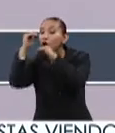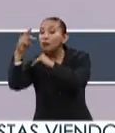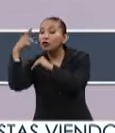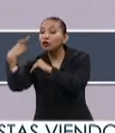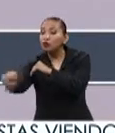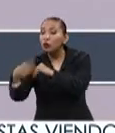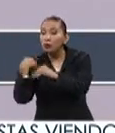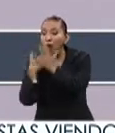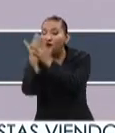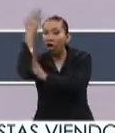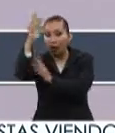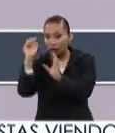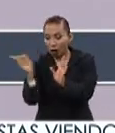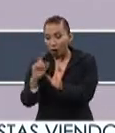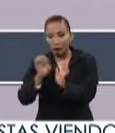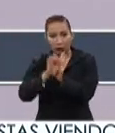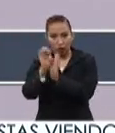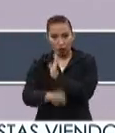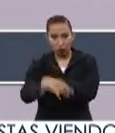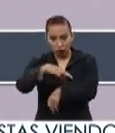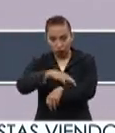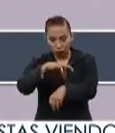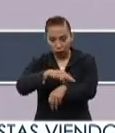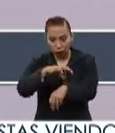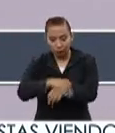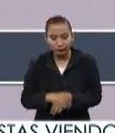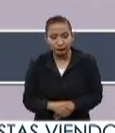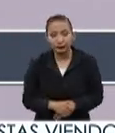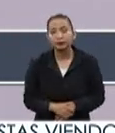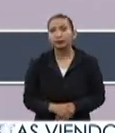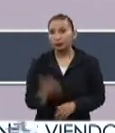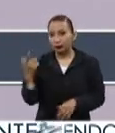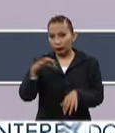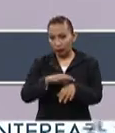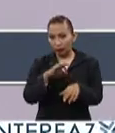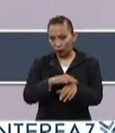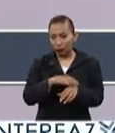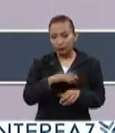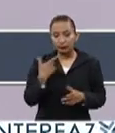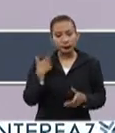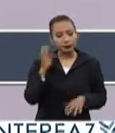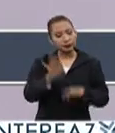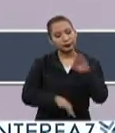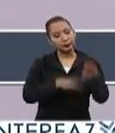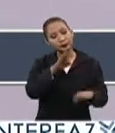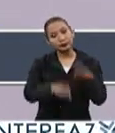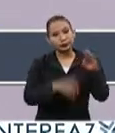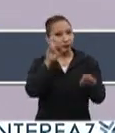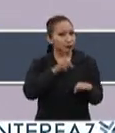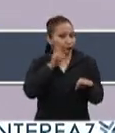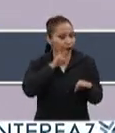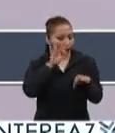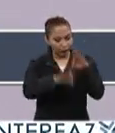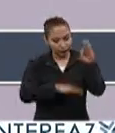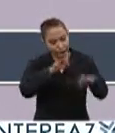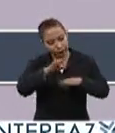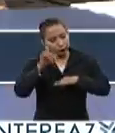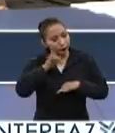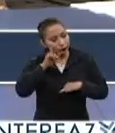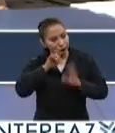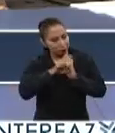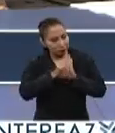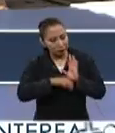límites, y pongo aquí otro ejemplo, el de un médico. Un médico que al momento de estar atendiendo a una mujer, a una